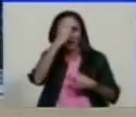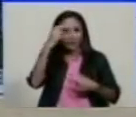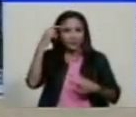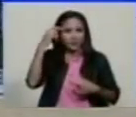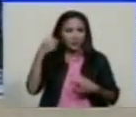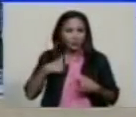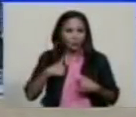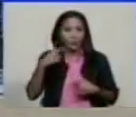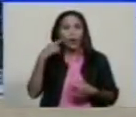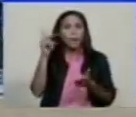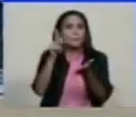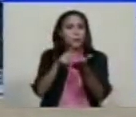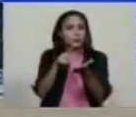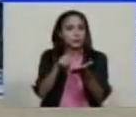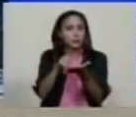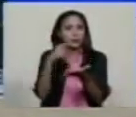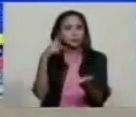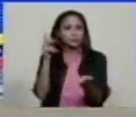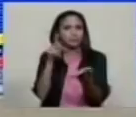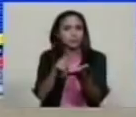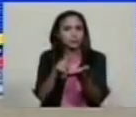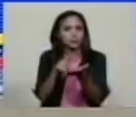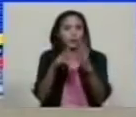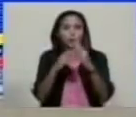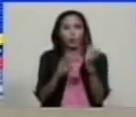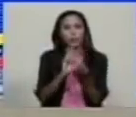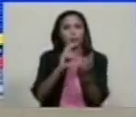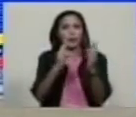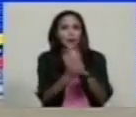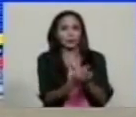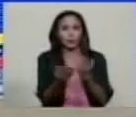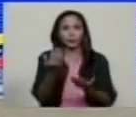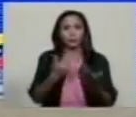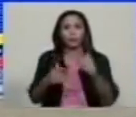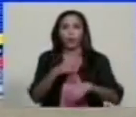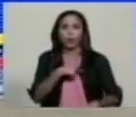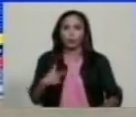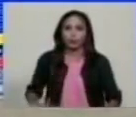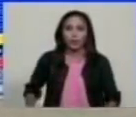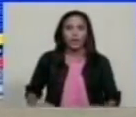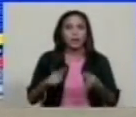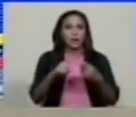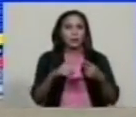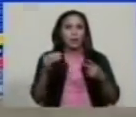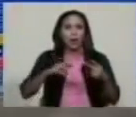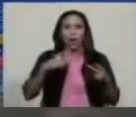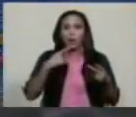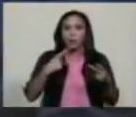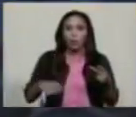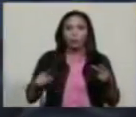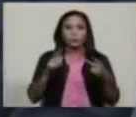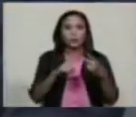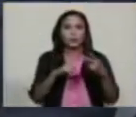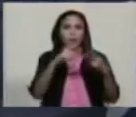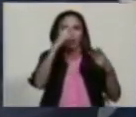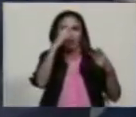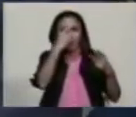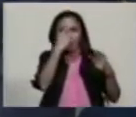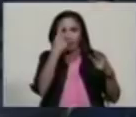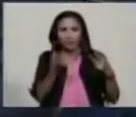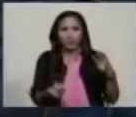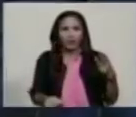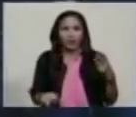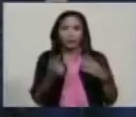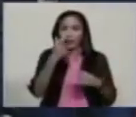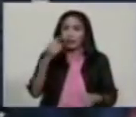participé directamente en la construcción de todas estas relaciones con China, con Rusia, con India, en